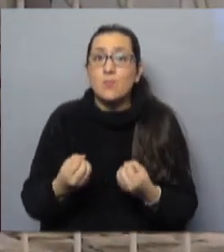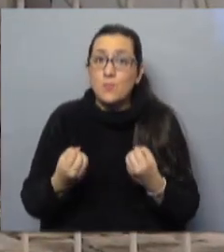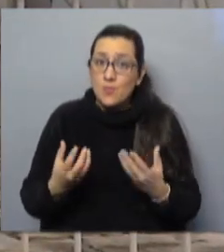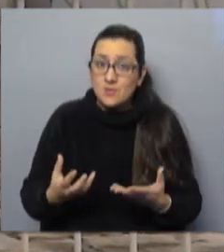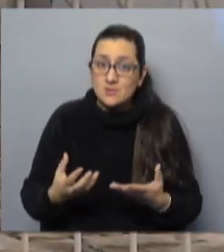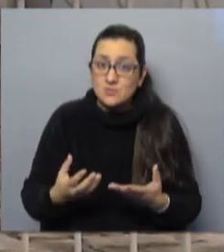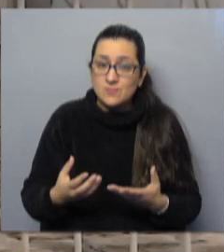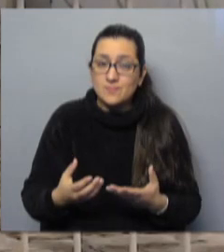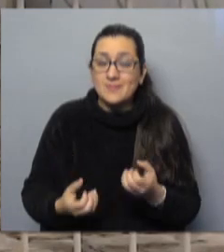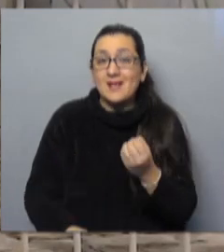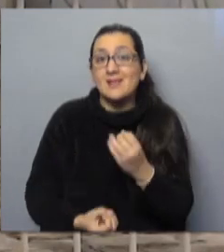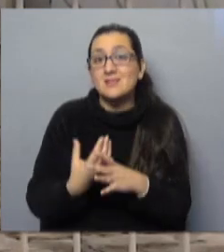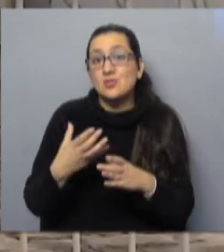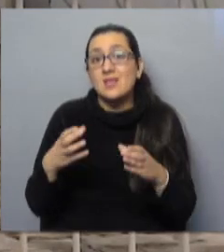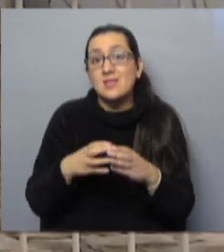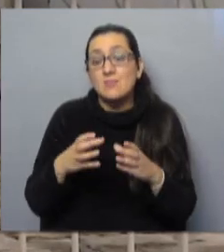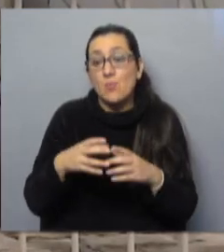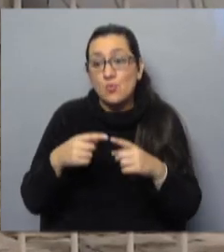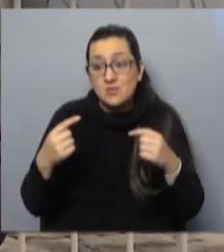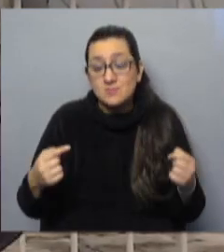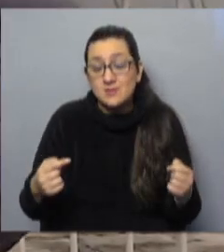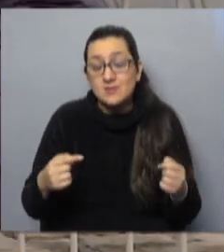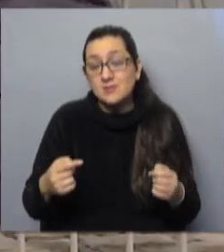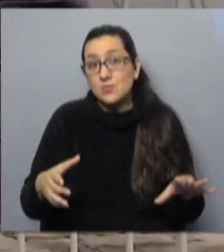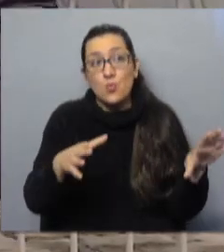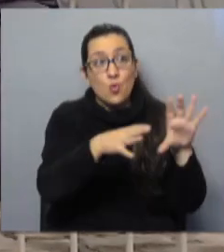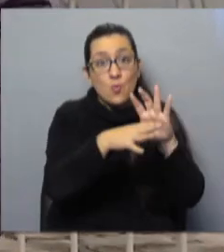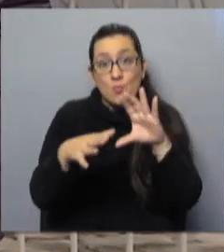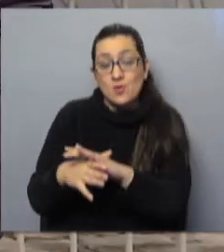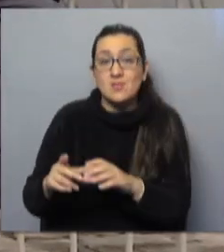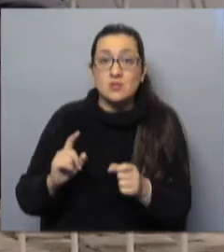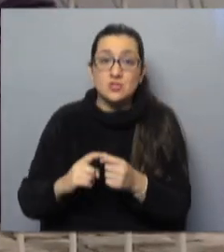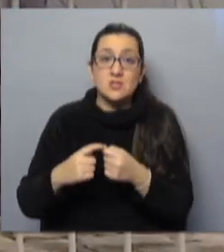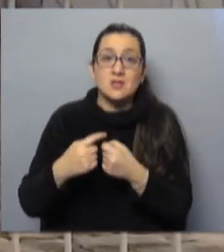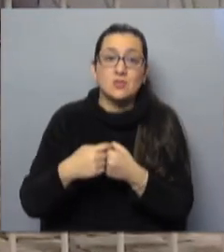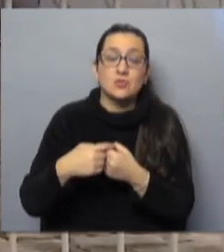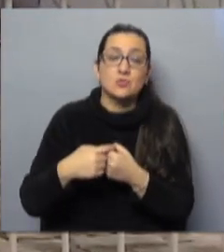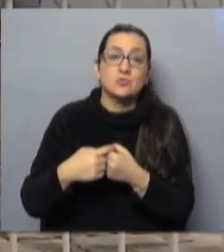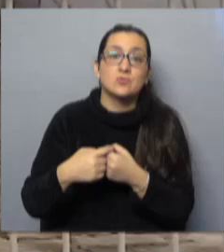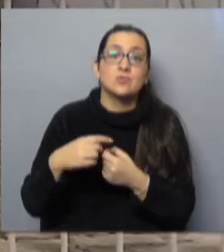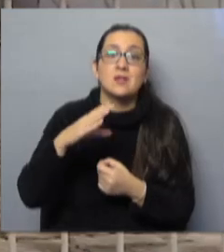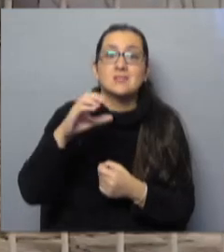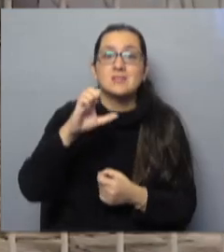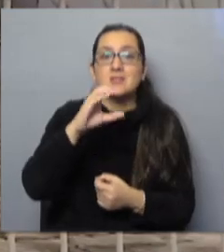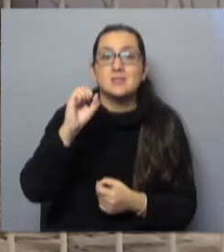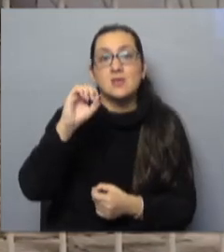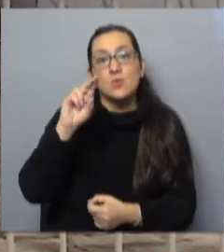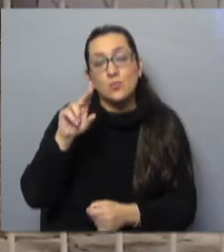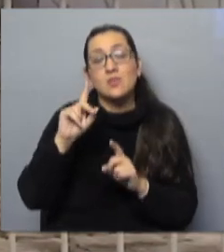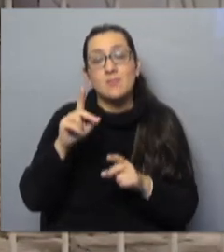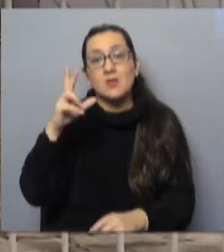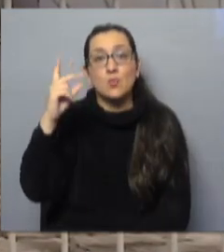que el equipo la creación de equipos multidisciplinarios es un elemento en común entre los sindicatos de la sesión y en particular entre lo que es a